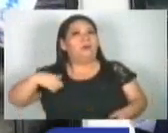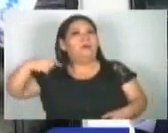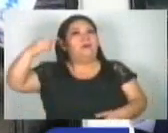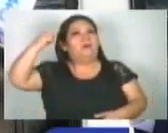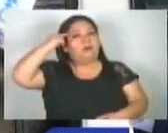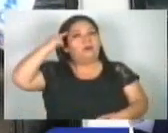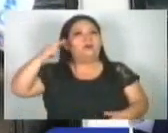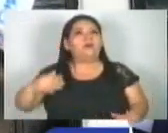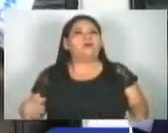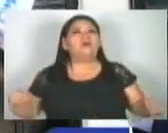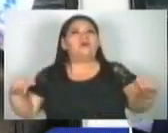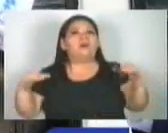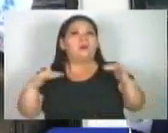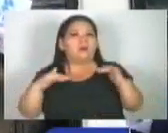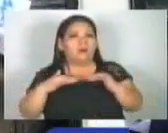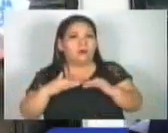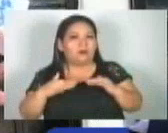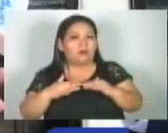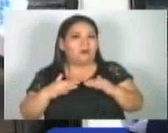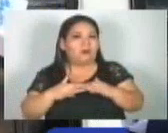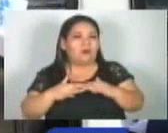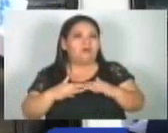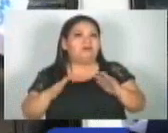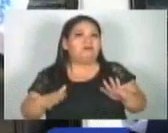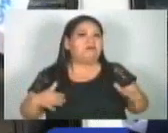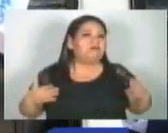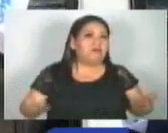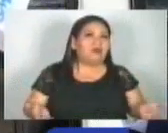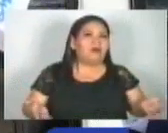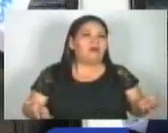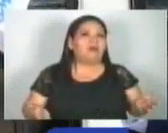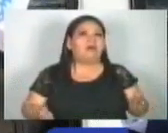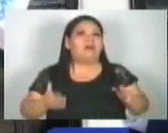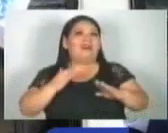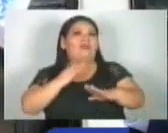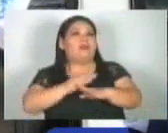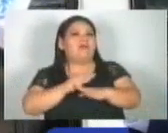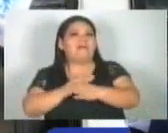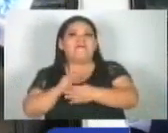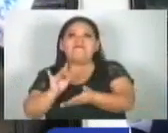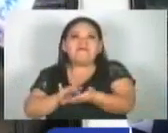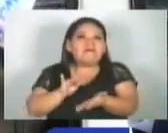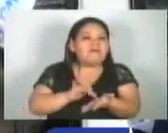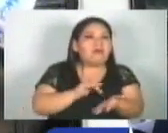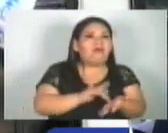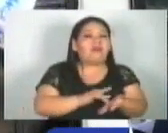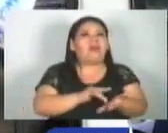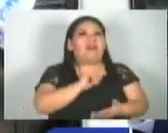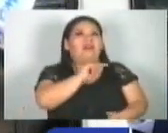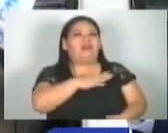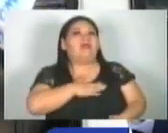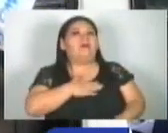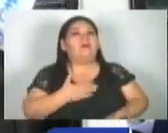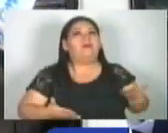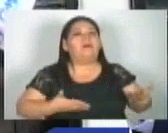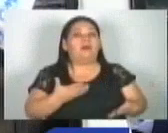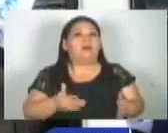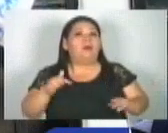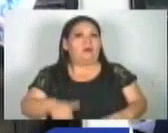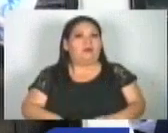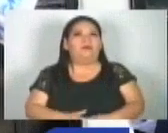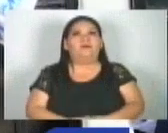y un poco a evitar este coyotaje de mercado que hay en nuestro país. Entonces